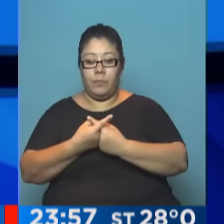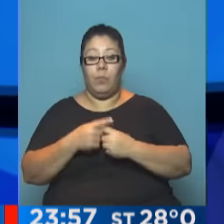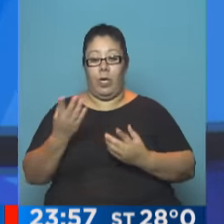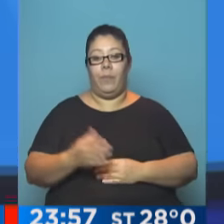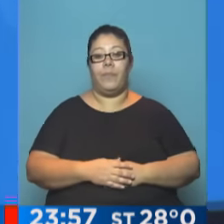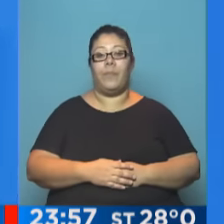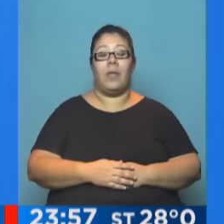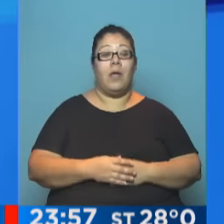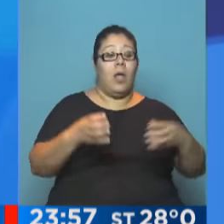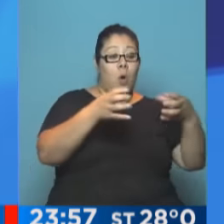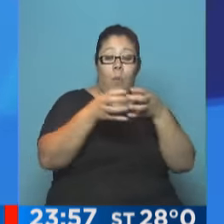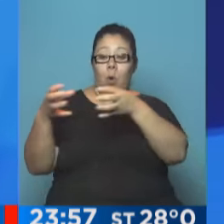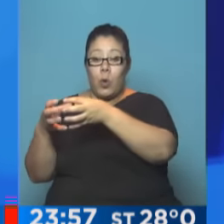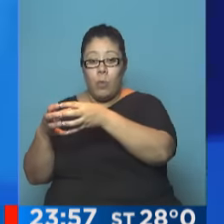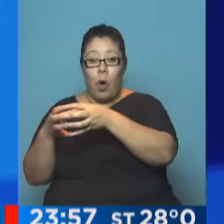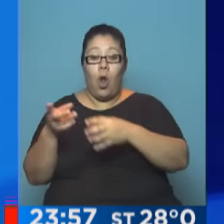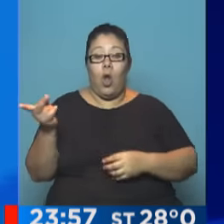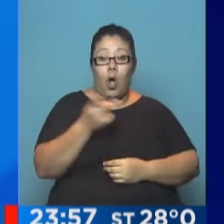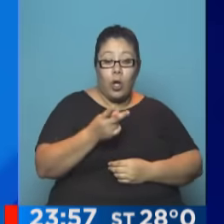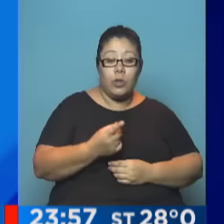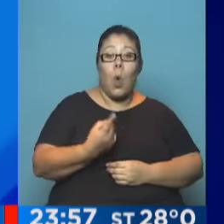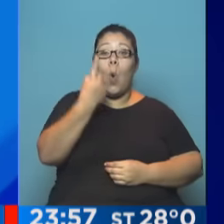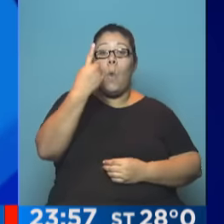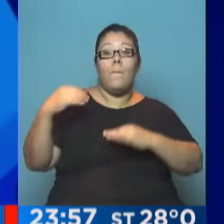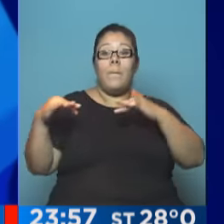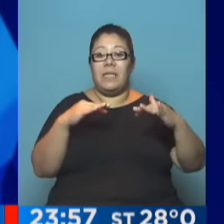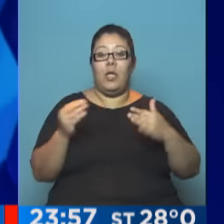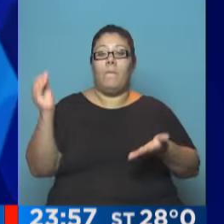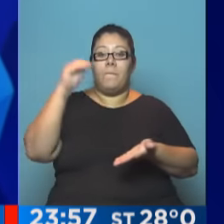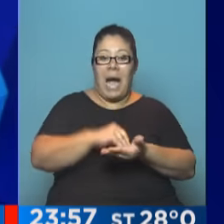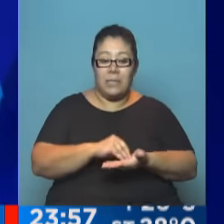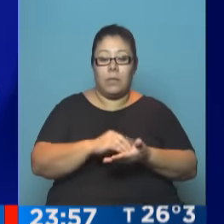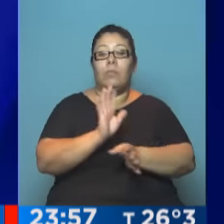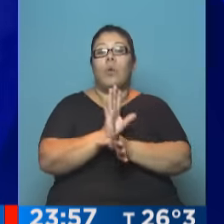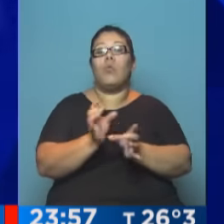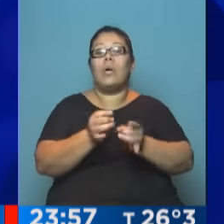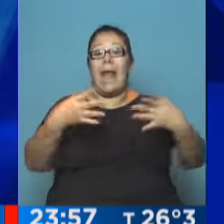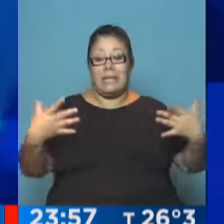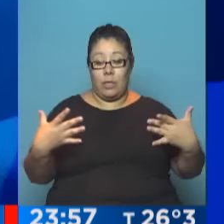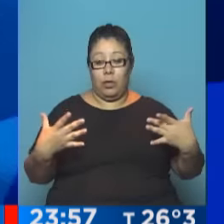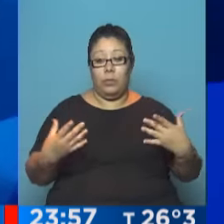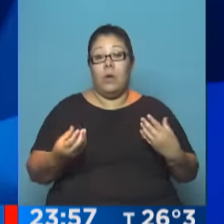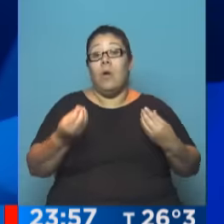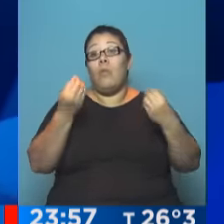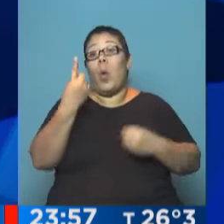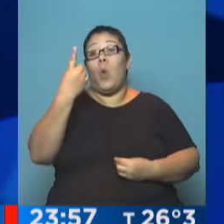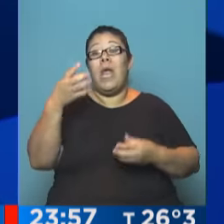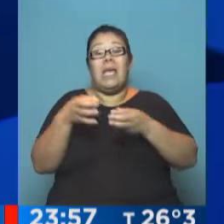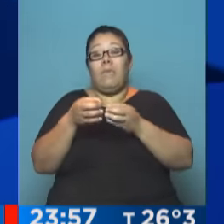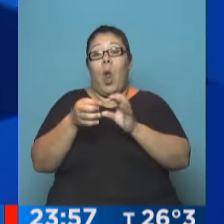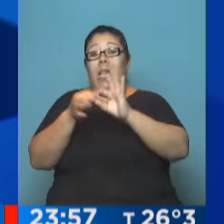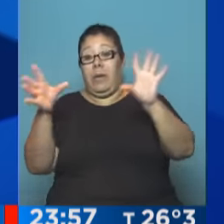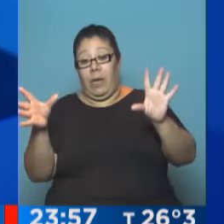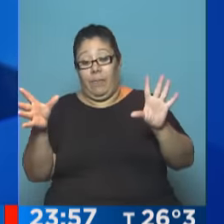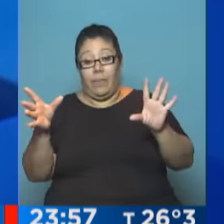zonas y en cada una de las fechas va a haber un partido interzonal, es decir, un clásico. ¿Por qué? Porque si no, un equipo tenía que quedar libre. Como eso no